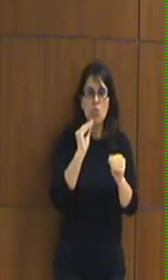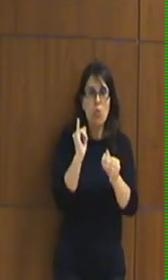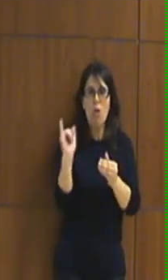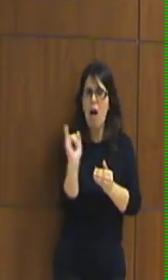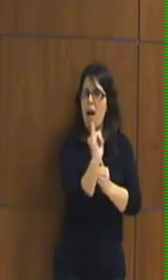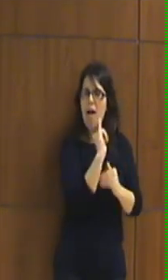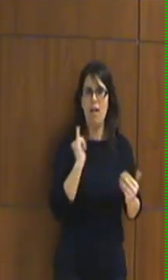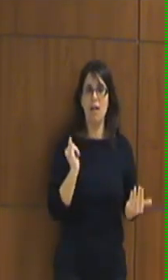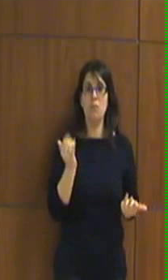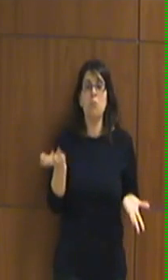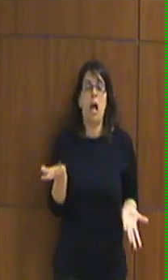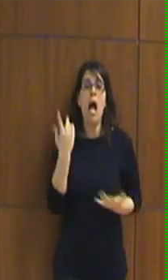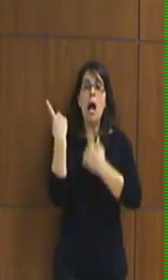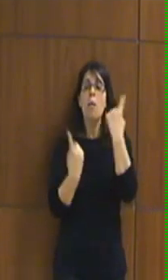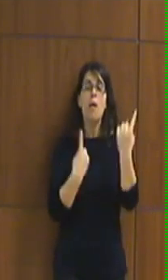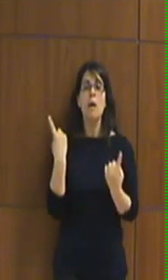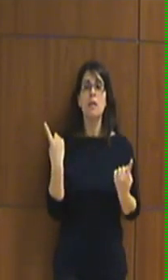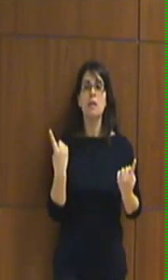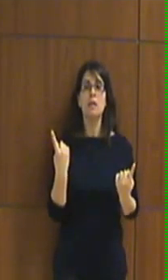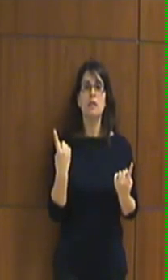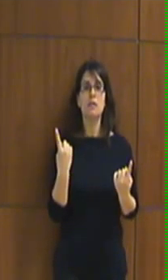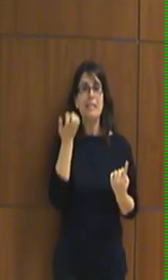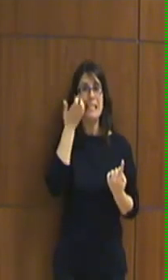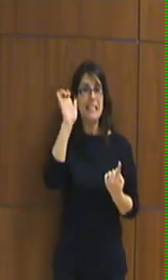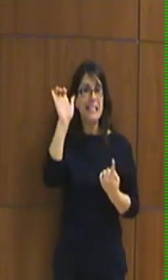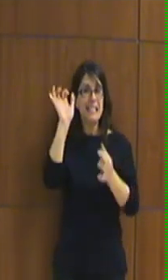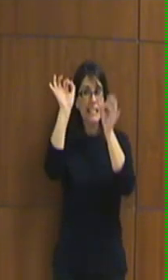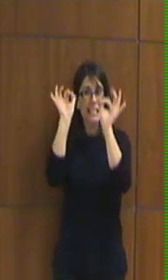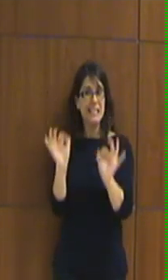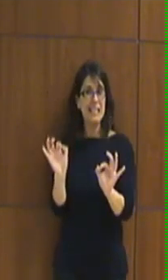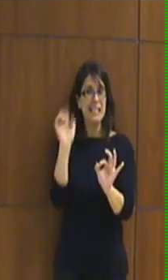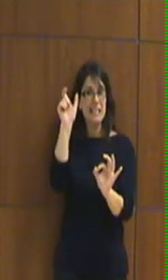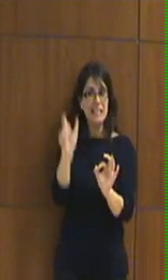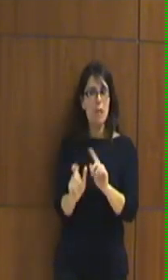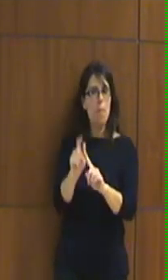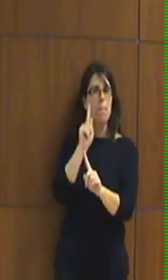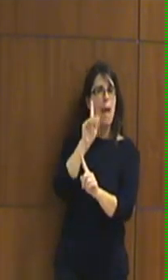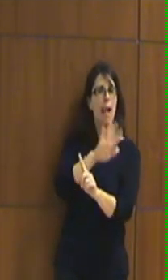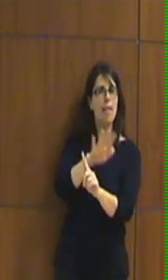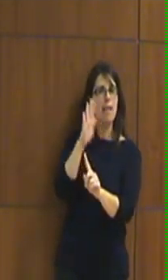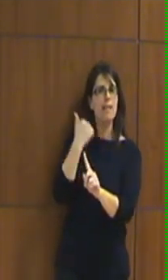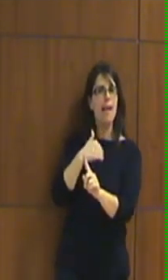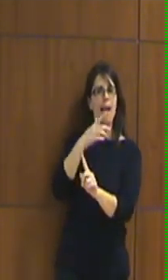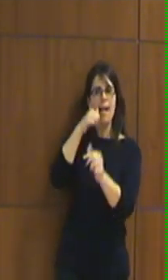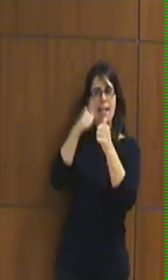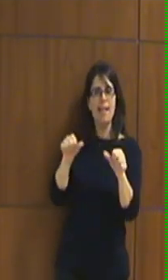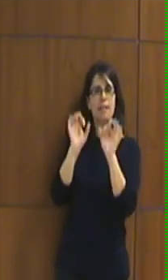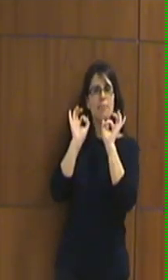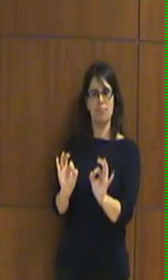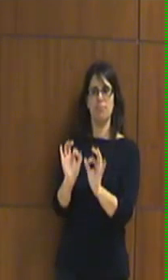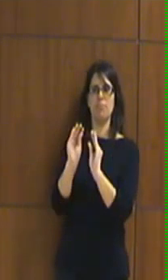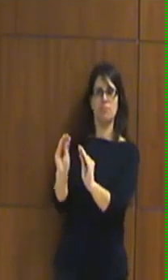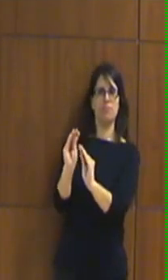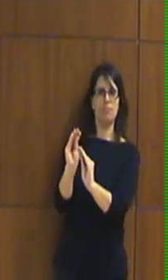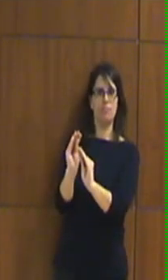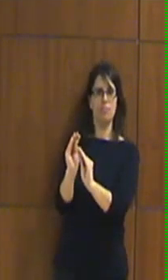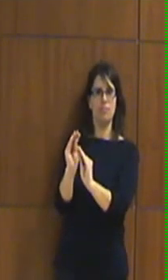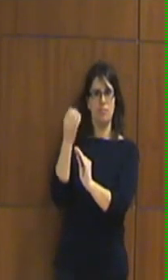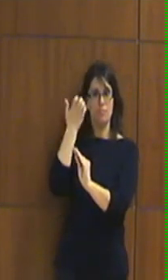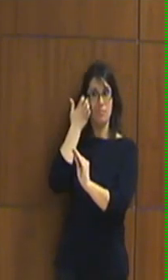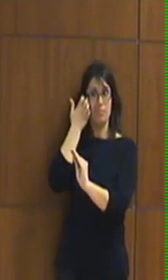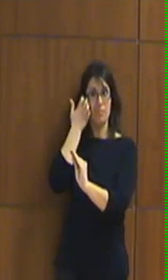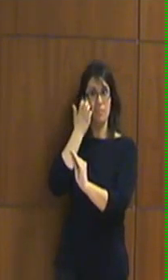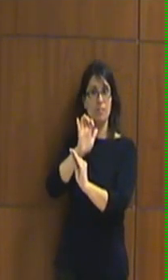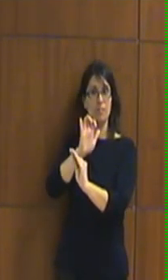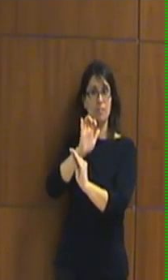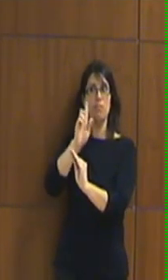veces la singularidad parece que asociamos a un hecho y resulta que no es tan singular, sino que